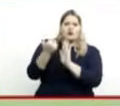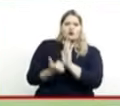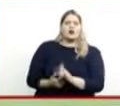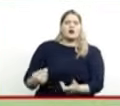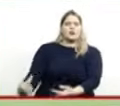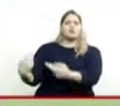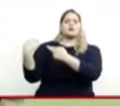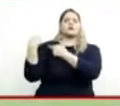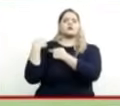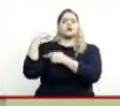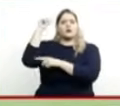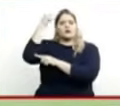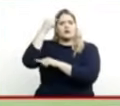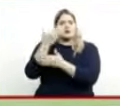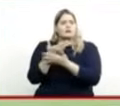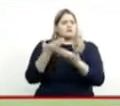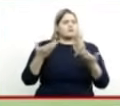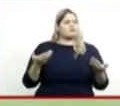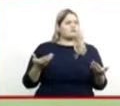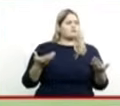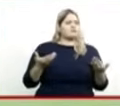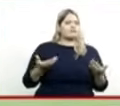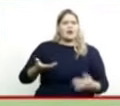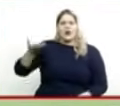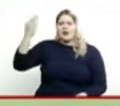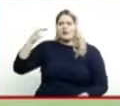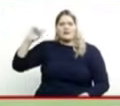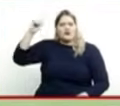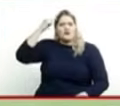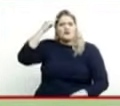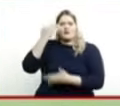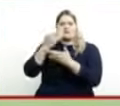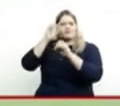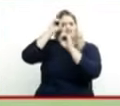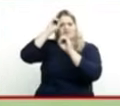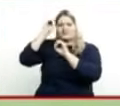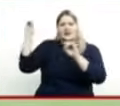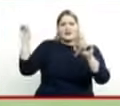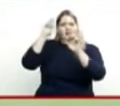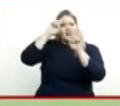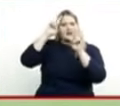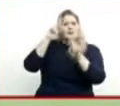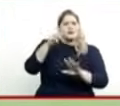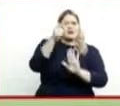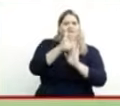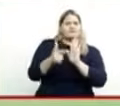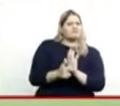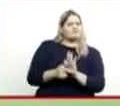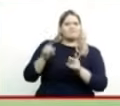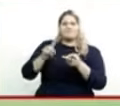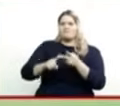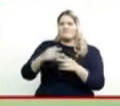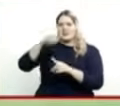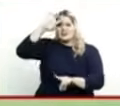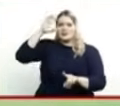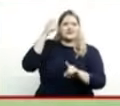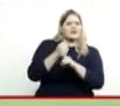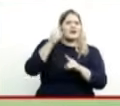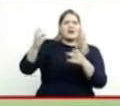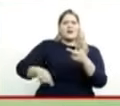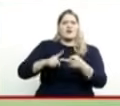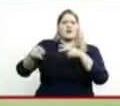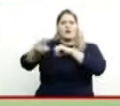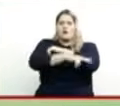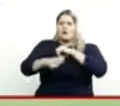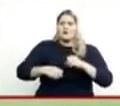República. Mientras la narcodictadura violó la Constitución, asestó golpes de Estado, fraudes